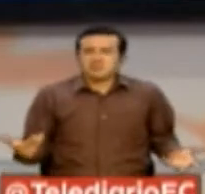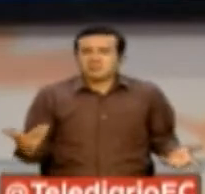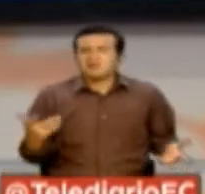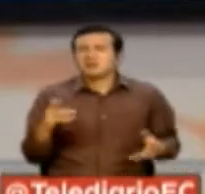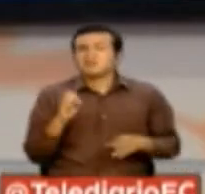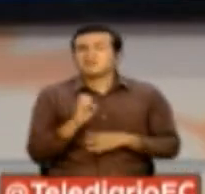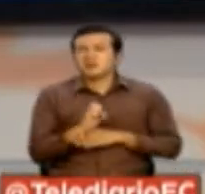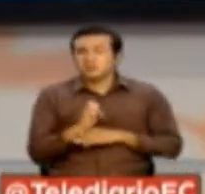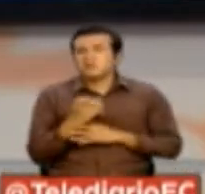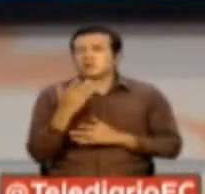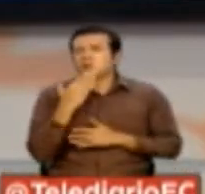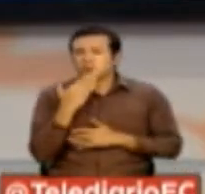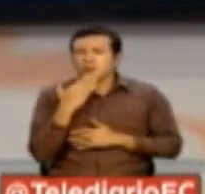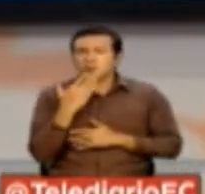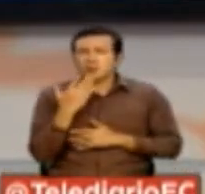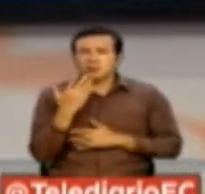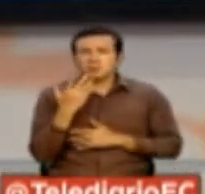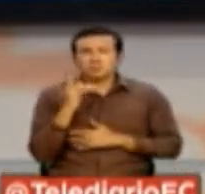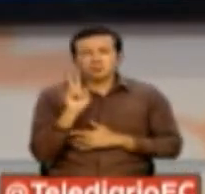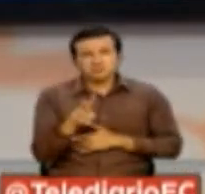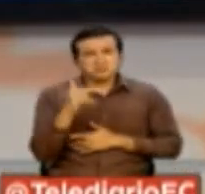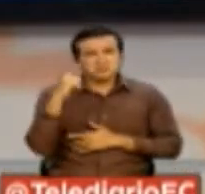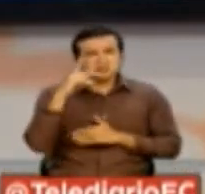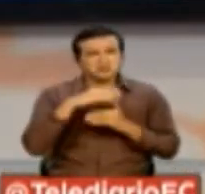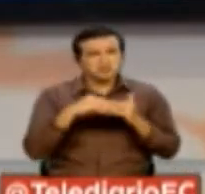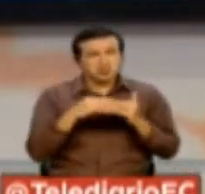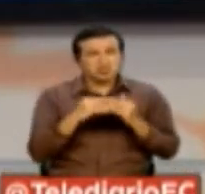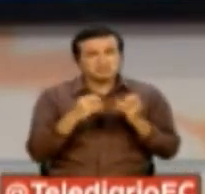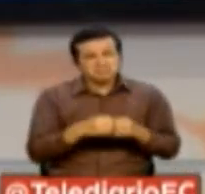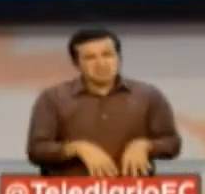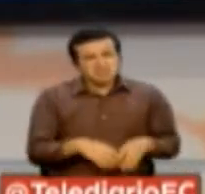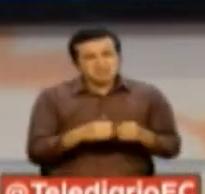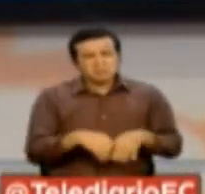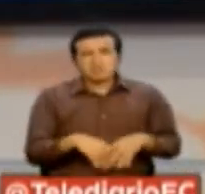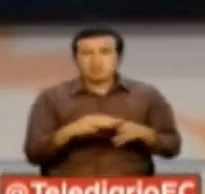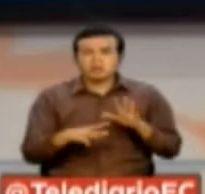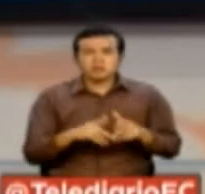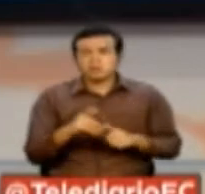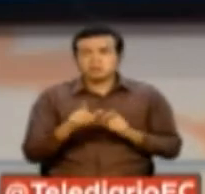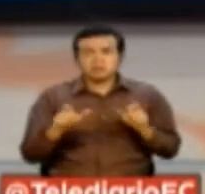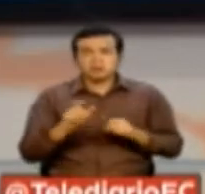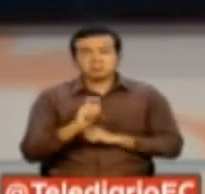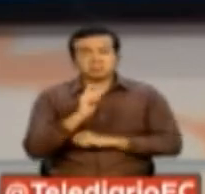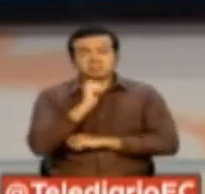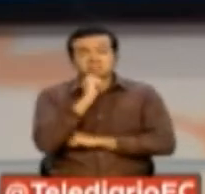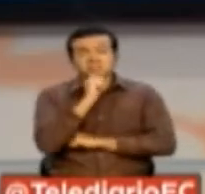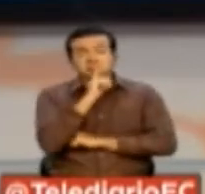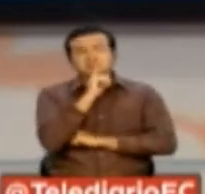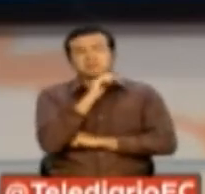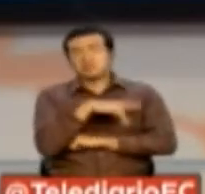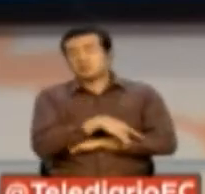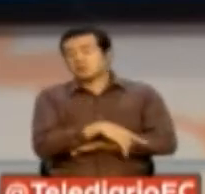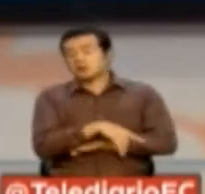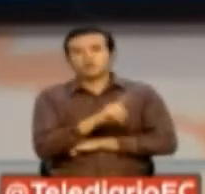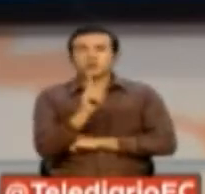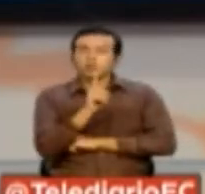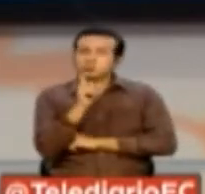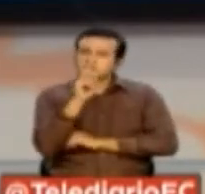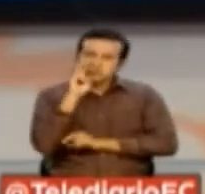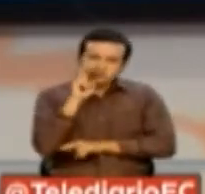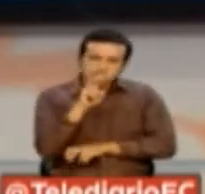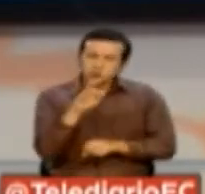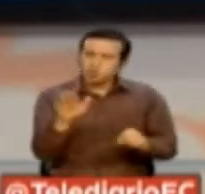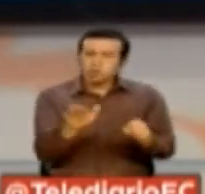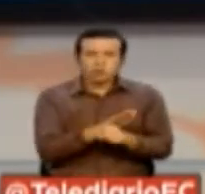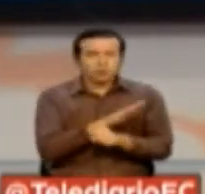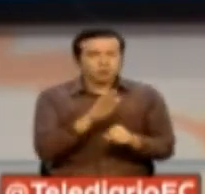subsistir con una estafa de más de 2 mil millones de dólares y que tú alguno se quede tranquilo no no no puede ser tiene que una investigación al